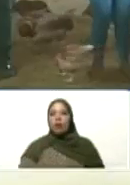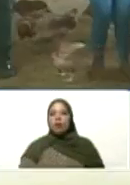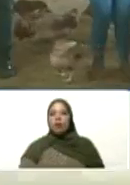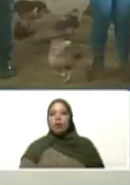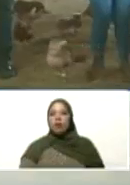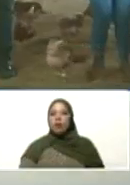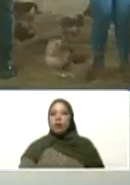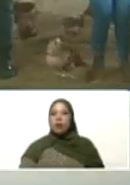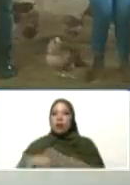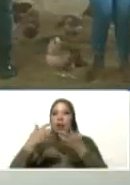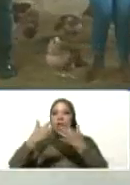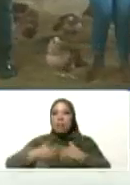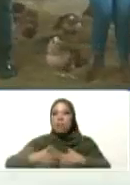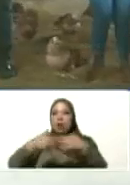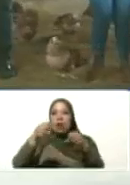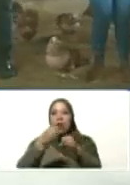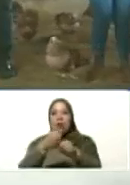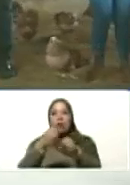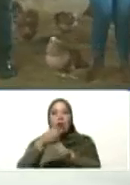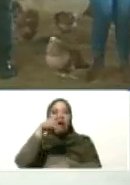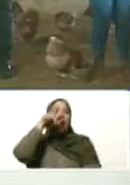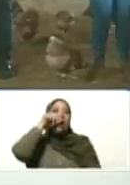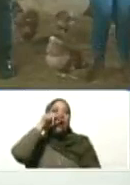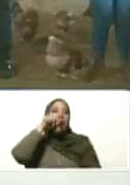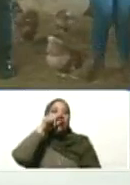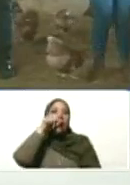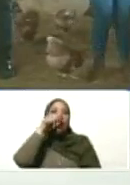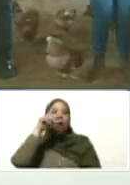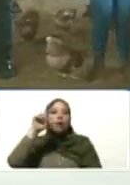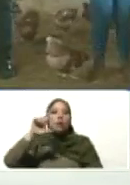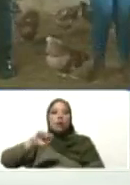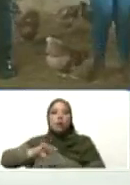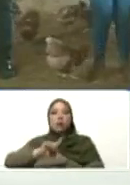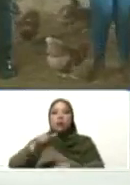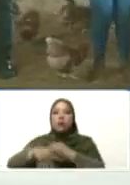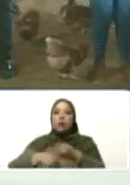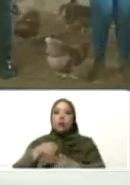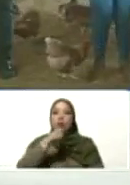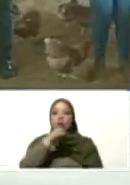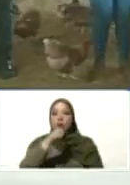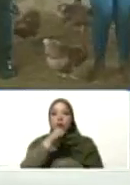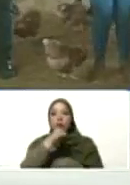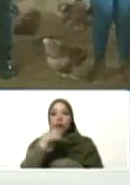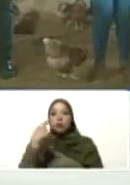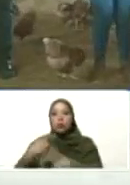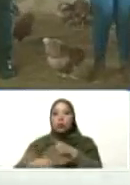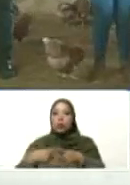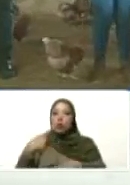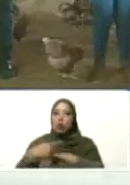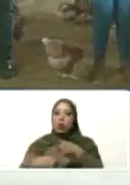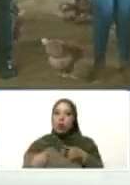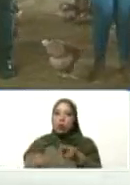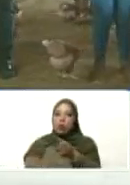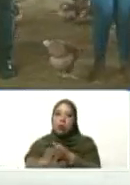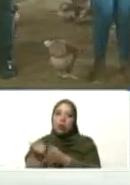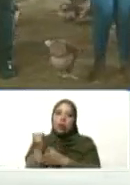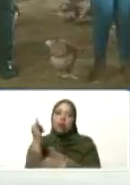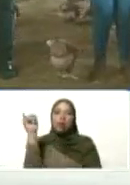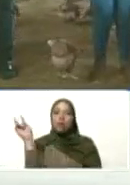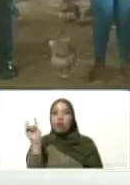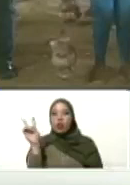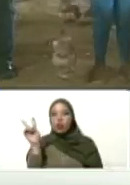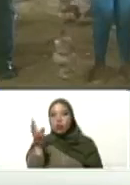la empresa mixta Avícolas del Alba. Vamos directo a la producción de aves.